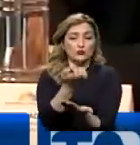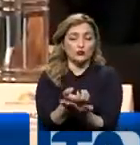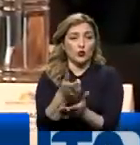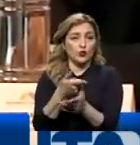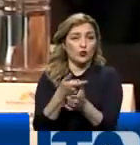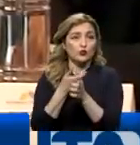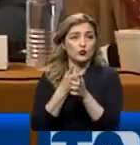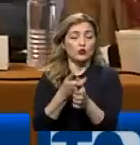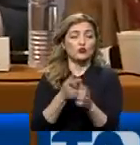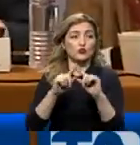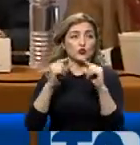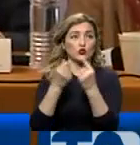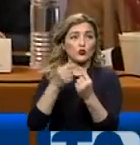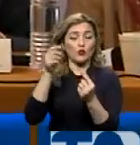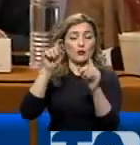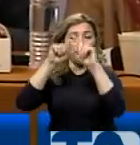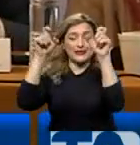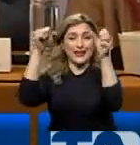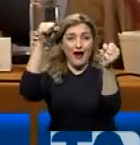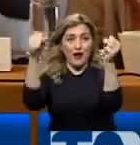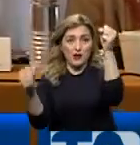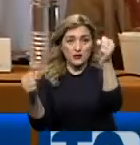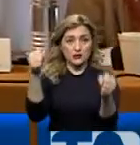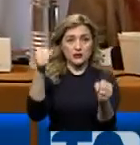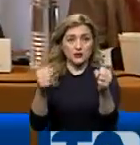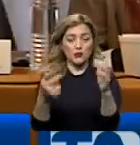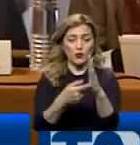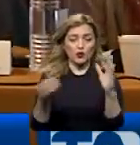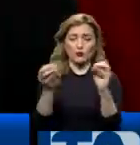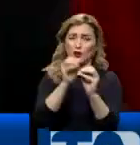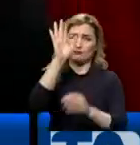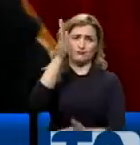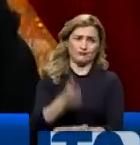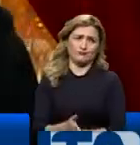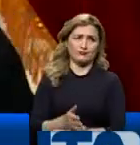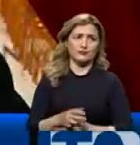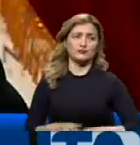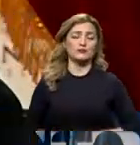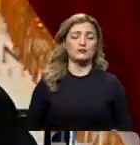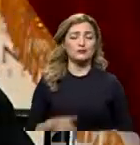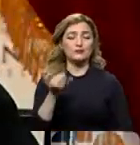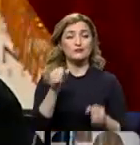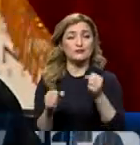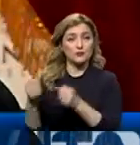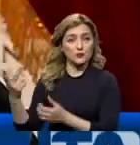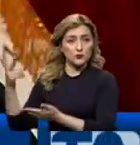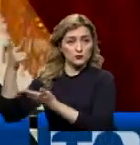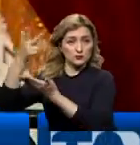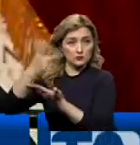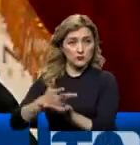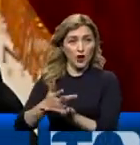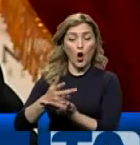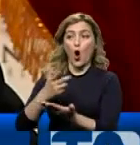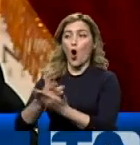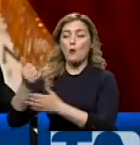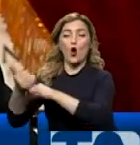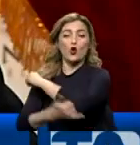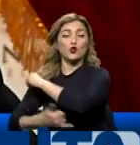Uno de ellos, el sector automotor, que pidió ya no más impuestos. Un vehículo que llega al país y que